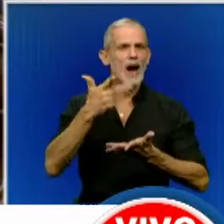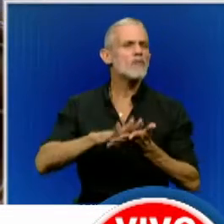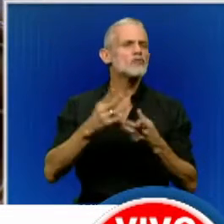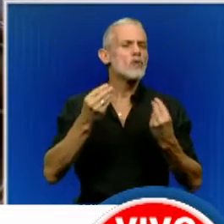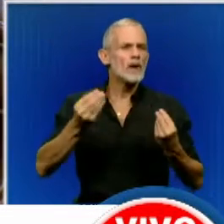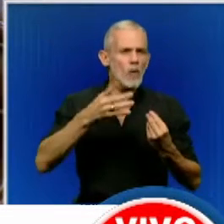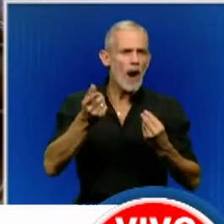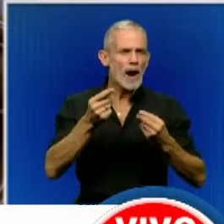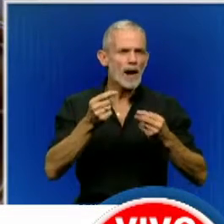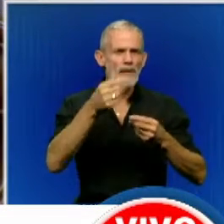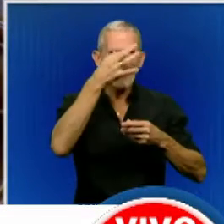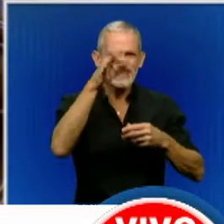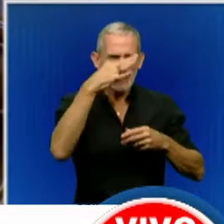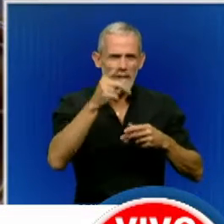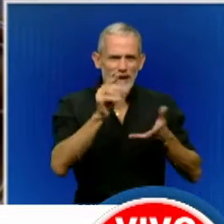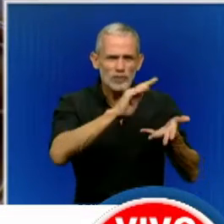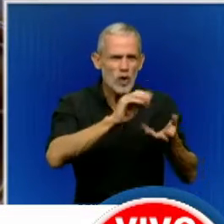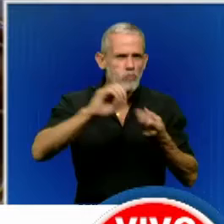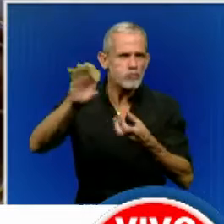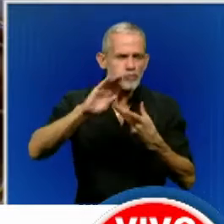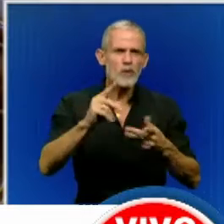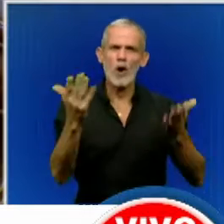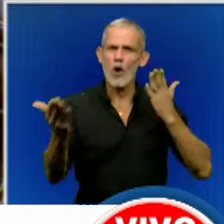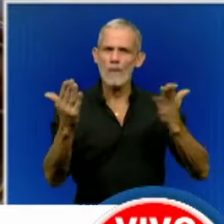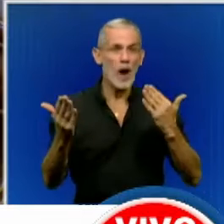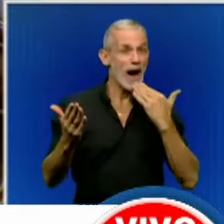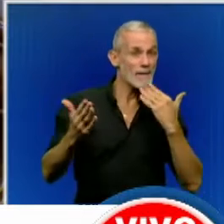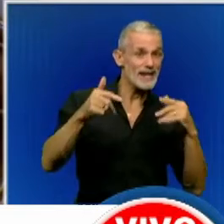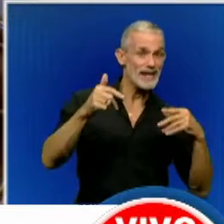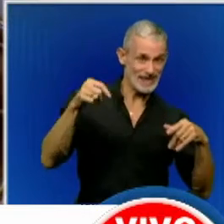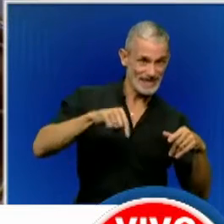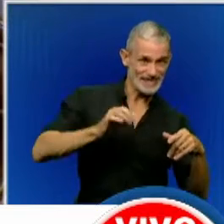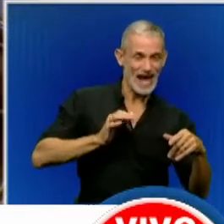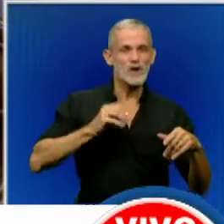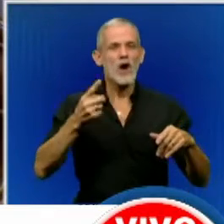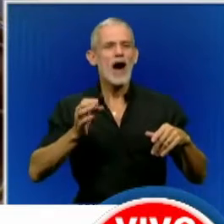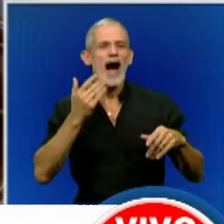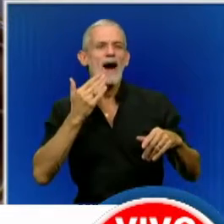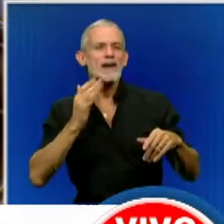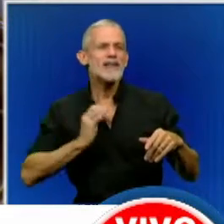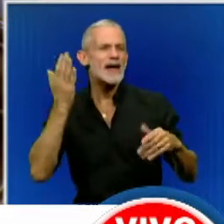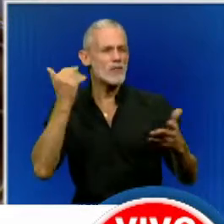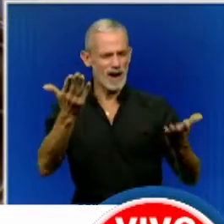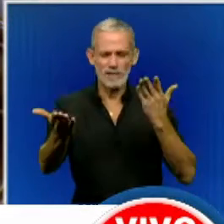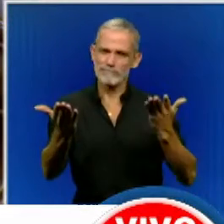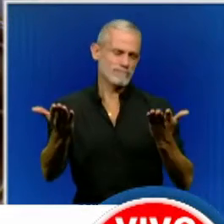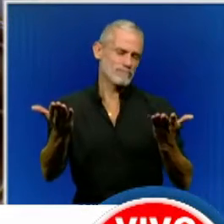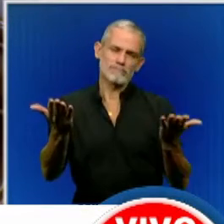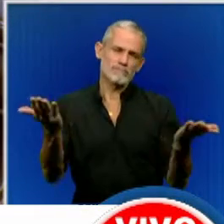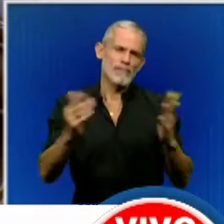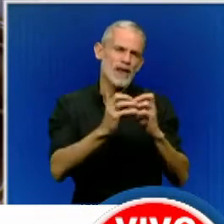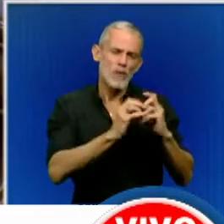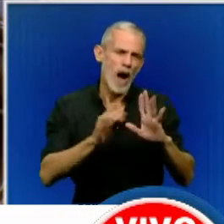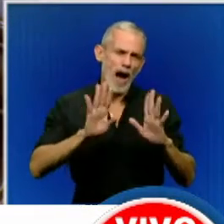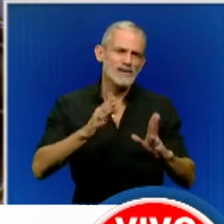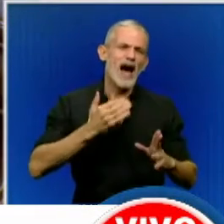de los despachos de cemento comparando abril de este año contra abril del 2020. Creo que hay que ser serios y responsables en los debates porque en